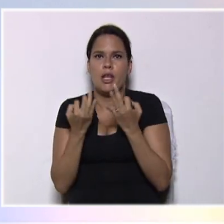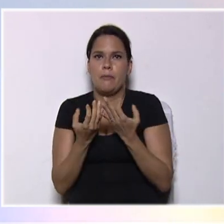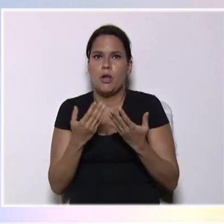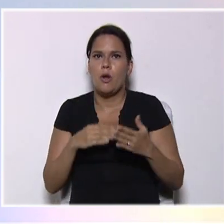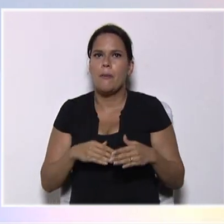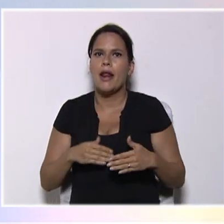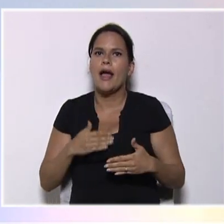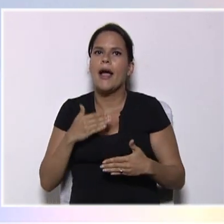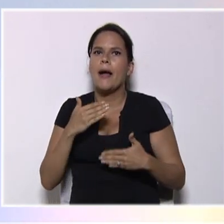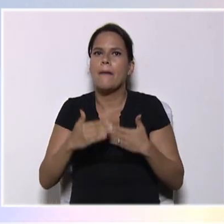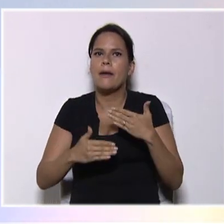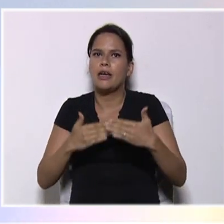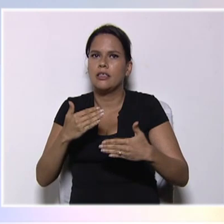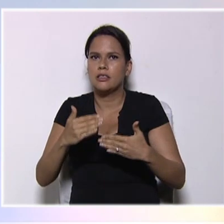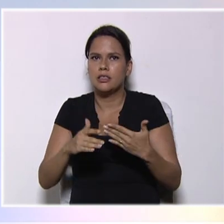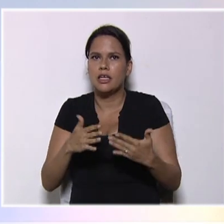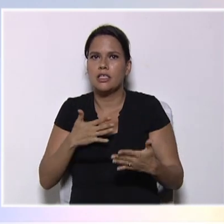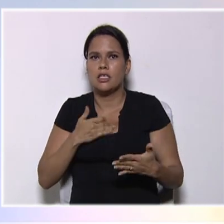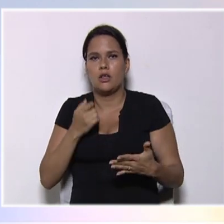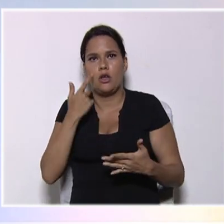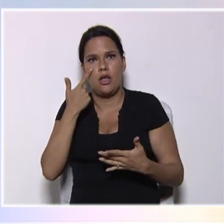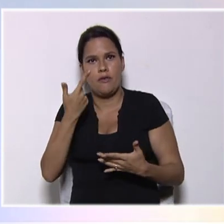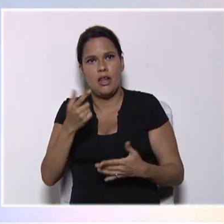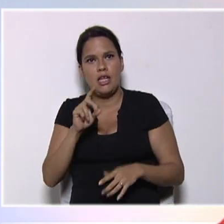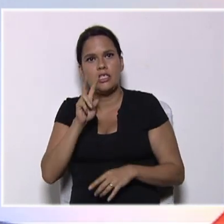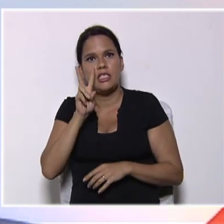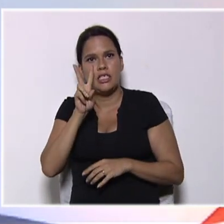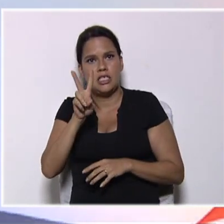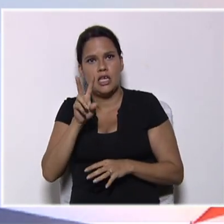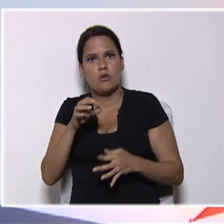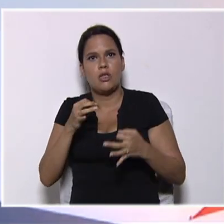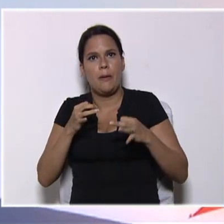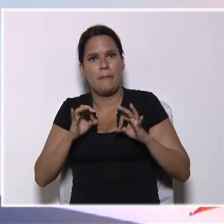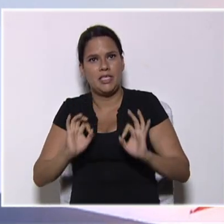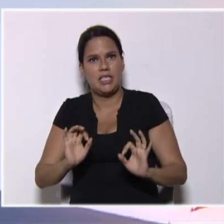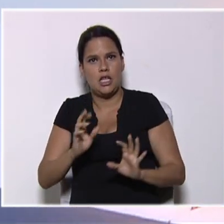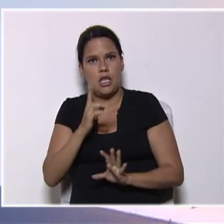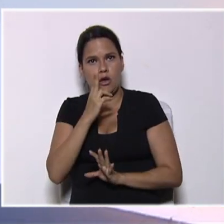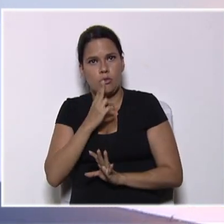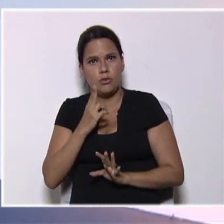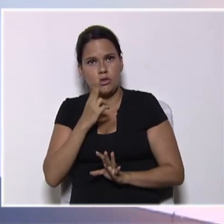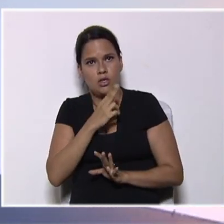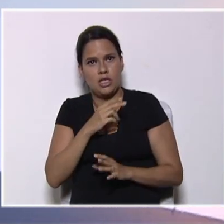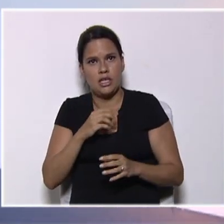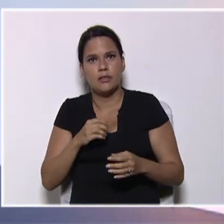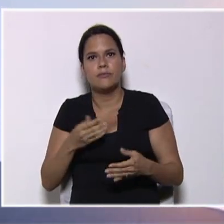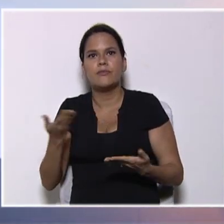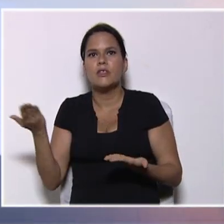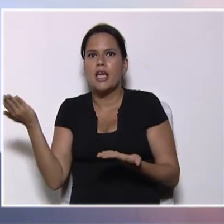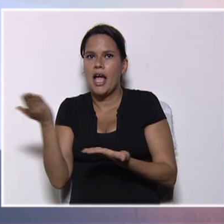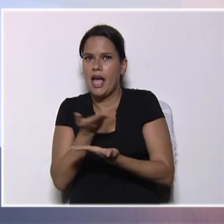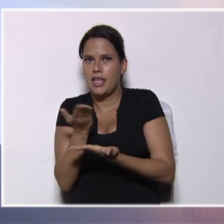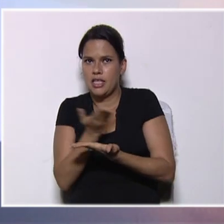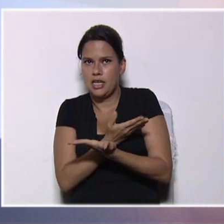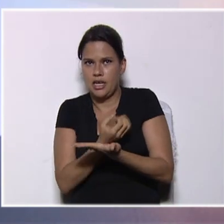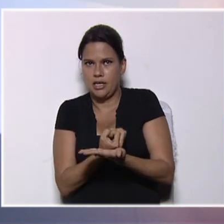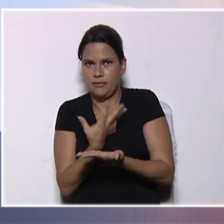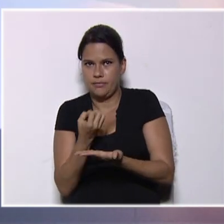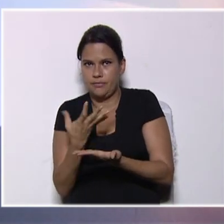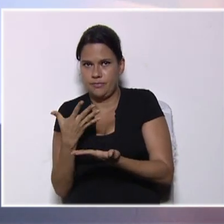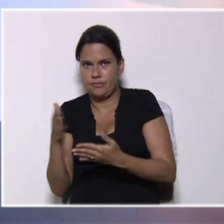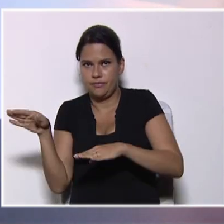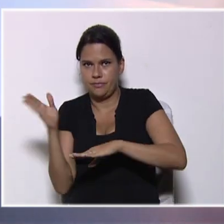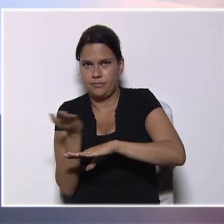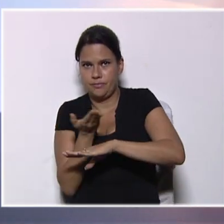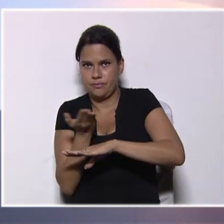invito a acompañarme a desarrollar la segunda especialidad ocupacional, que es jardinería. Y para ello conté con el apoyo del equipo